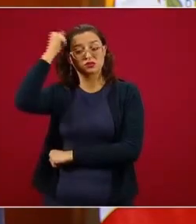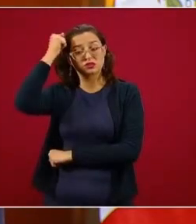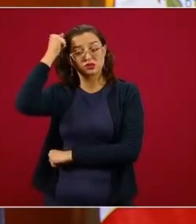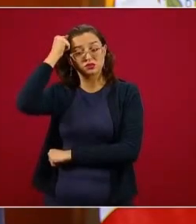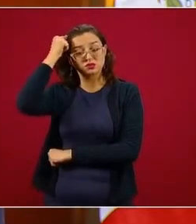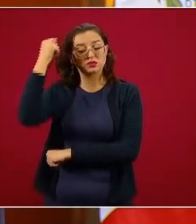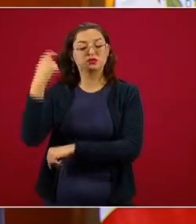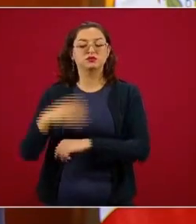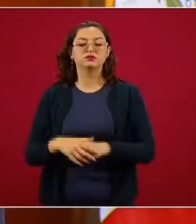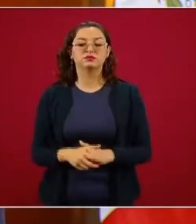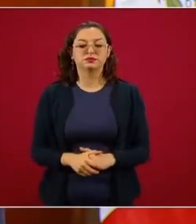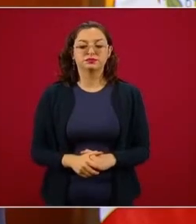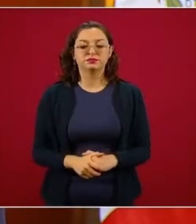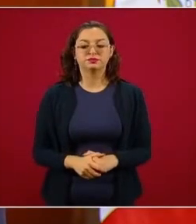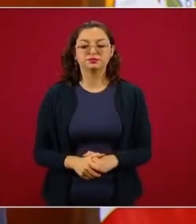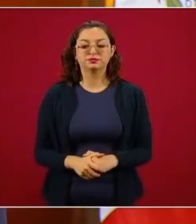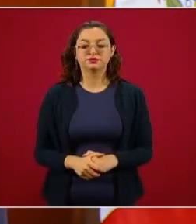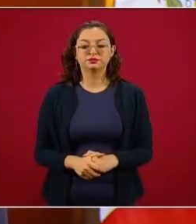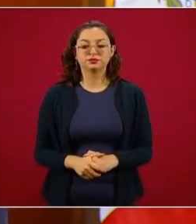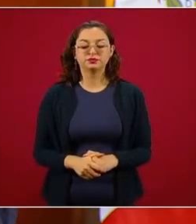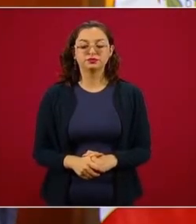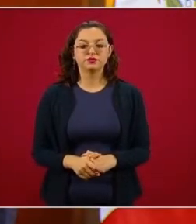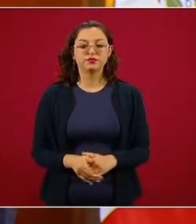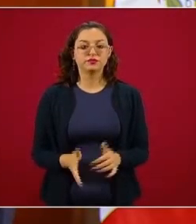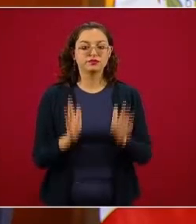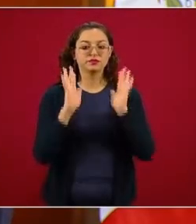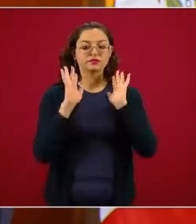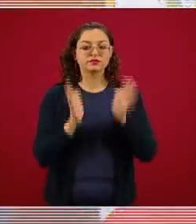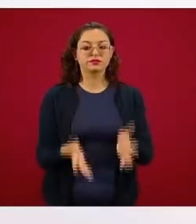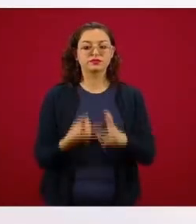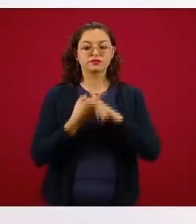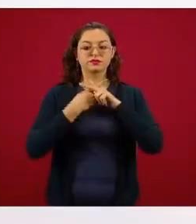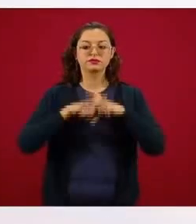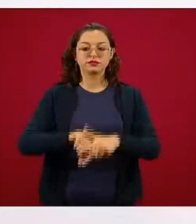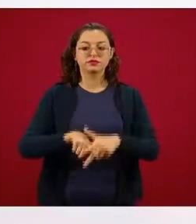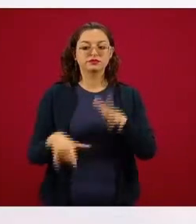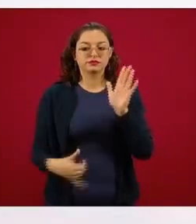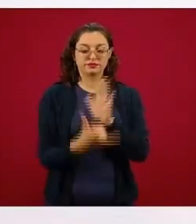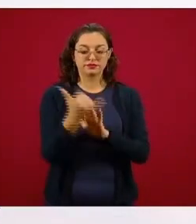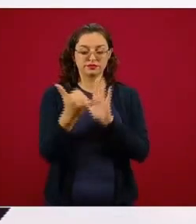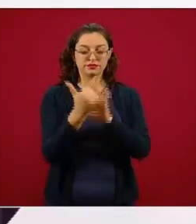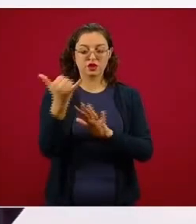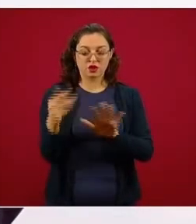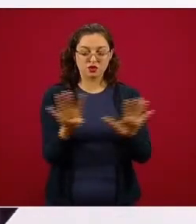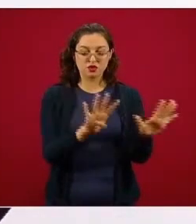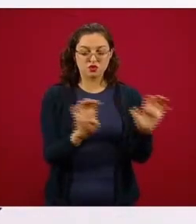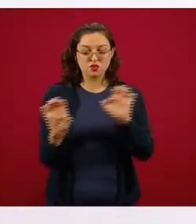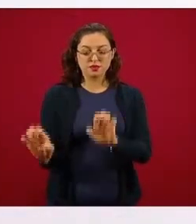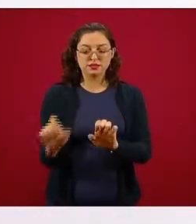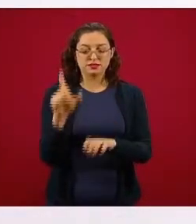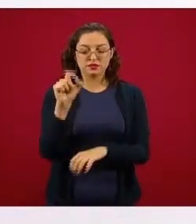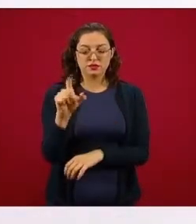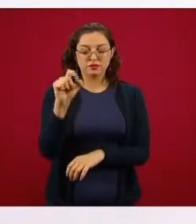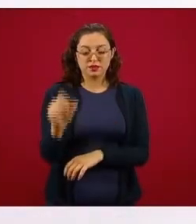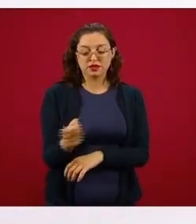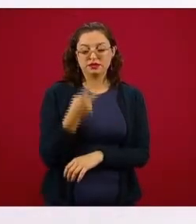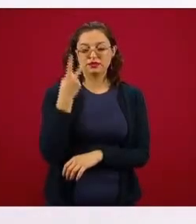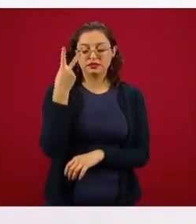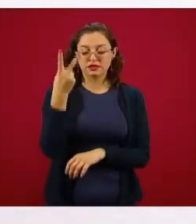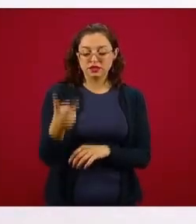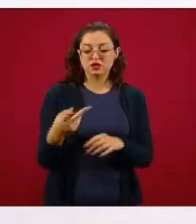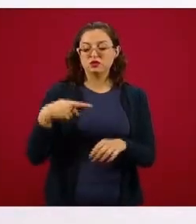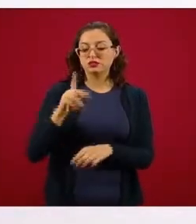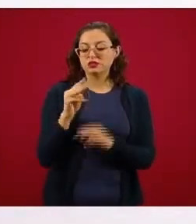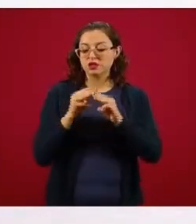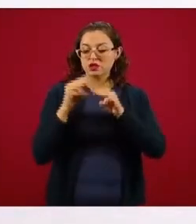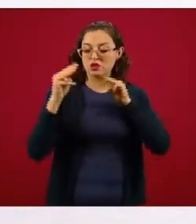Texcoco. Ya comenzamos la construcción de 922 kilómetros de vías férreas para el